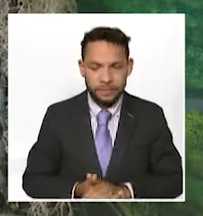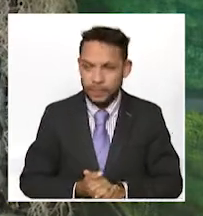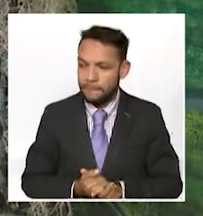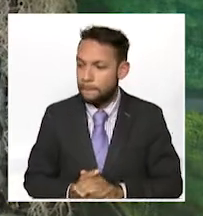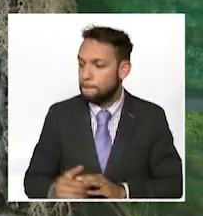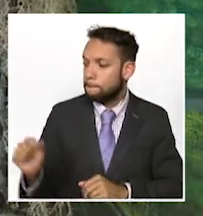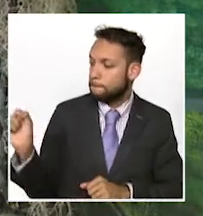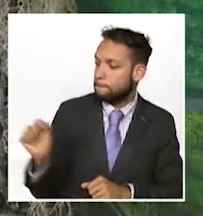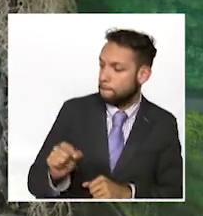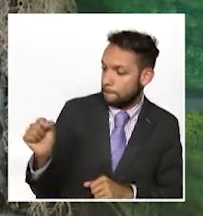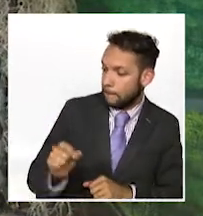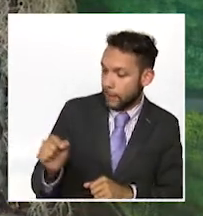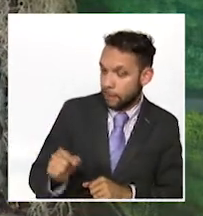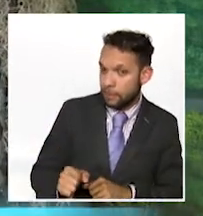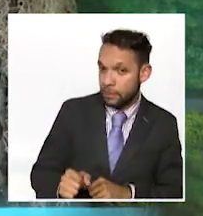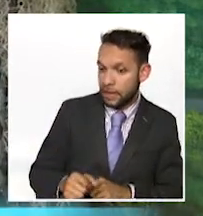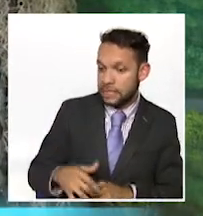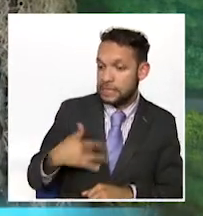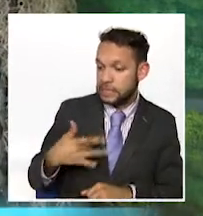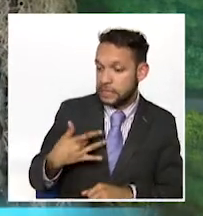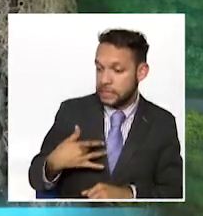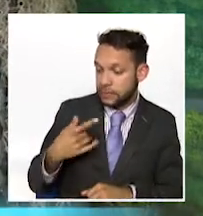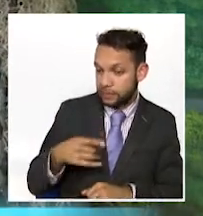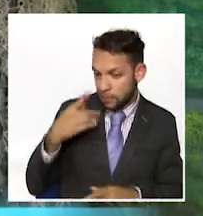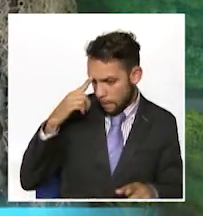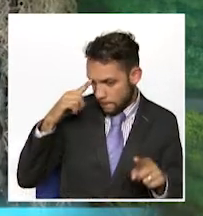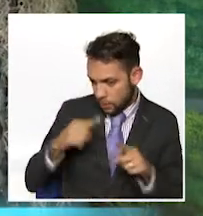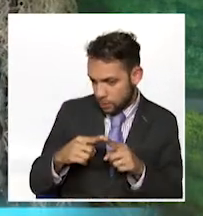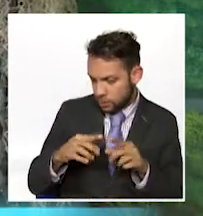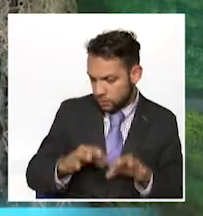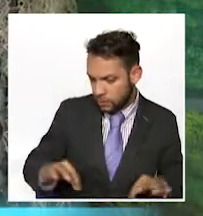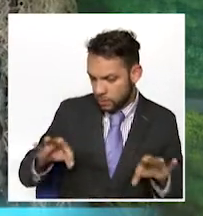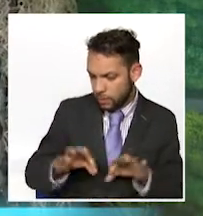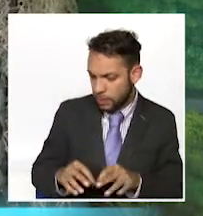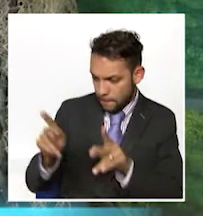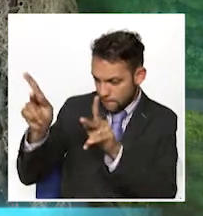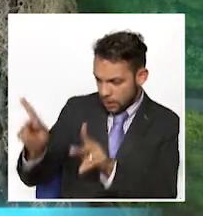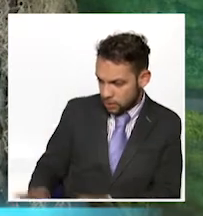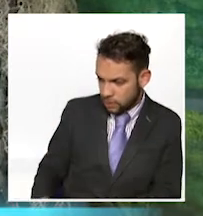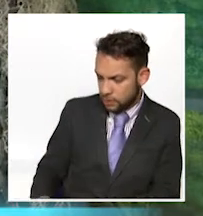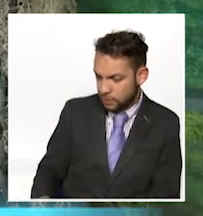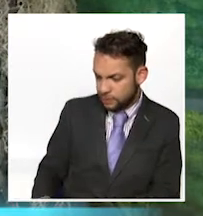es un signo y es un síntoma. El signo es que el paciente